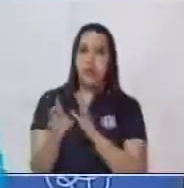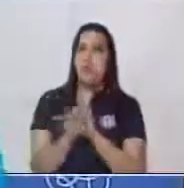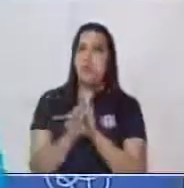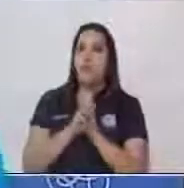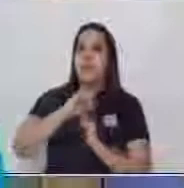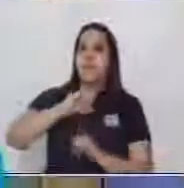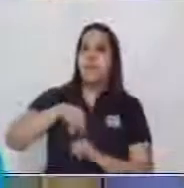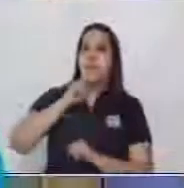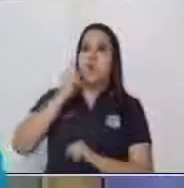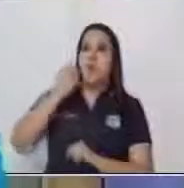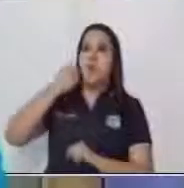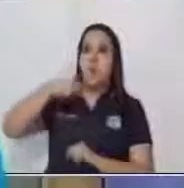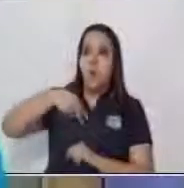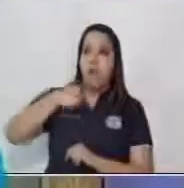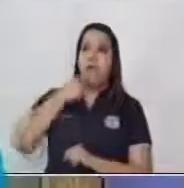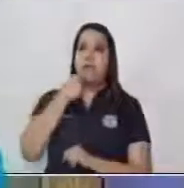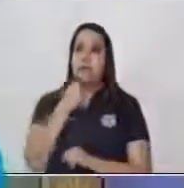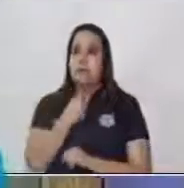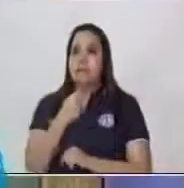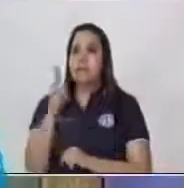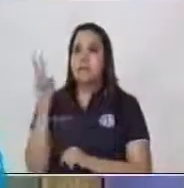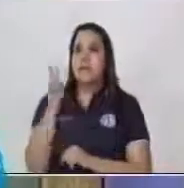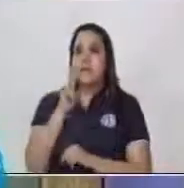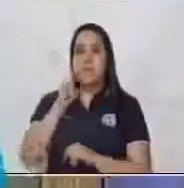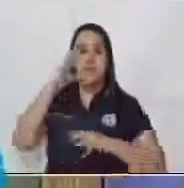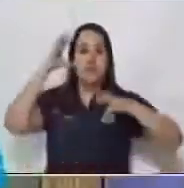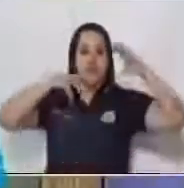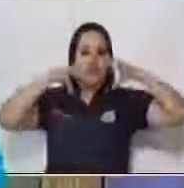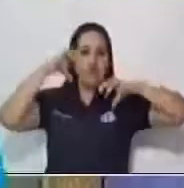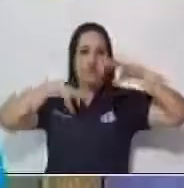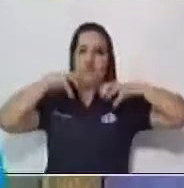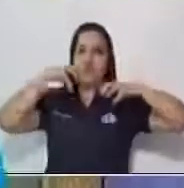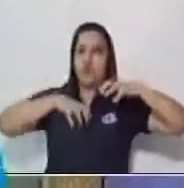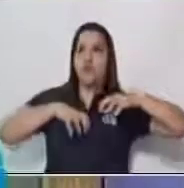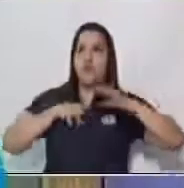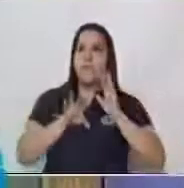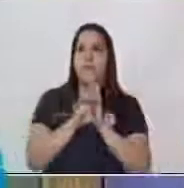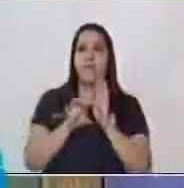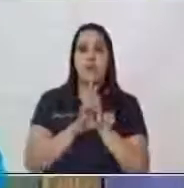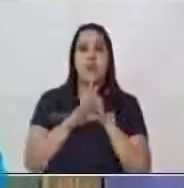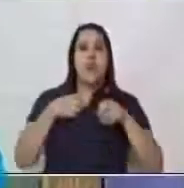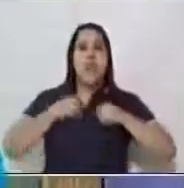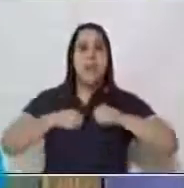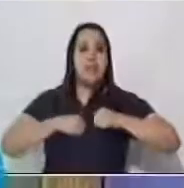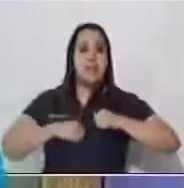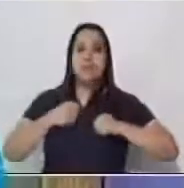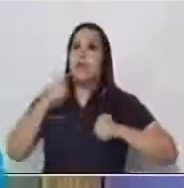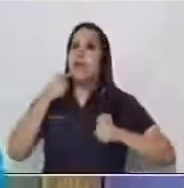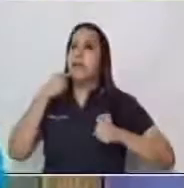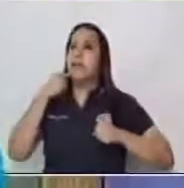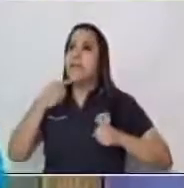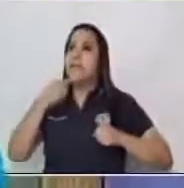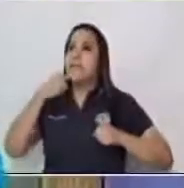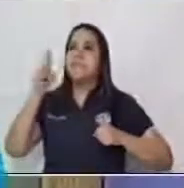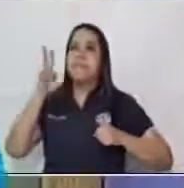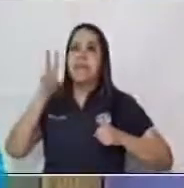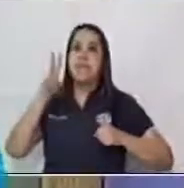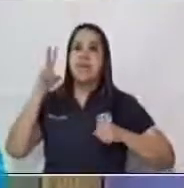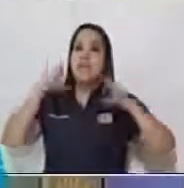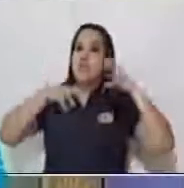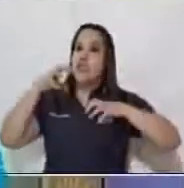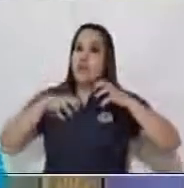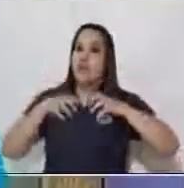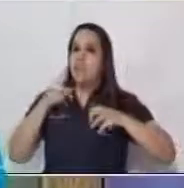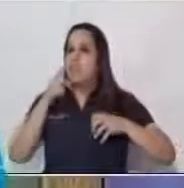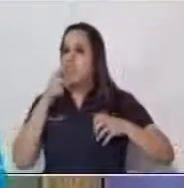el viernes lloverá. Acá comienza la acción y tenemos un sujeto. ¿Quién dice que el